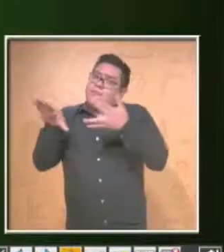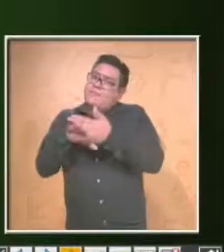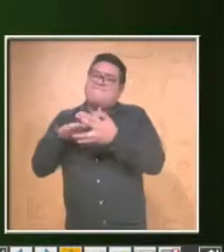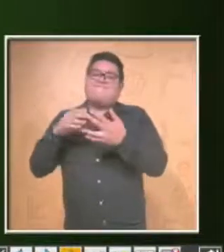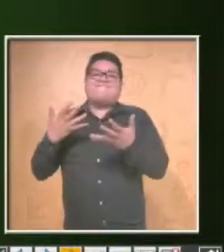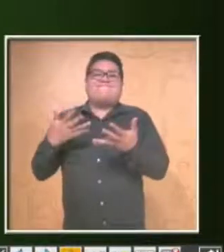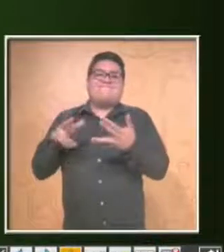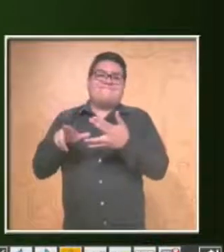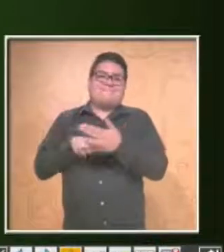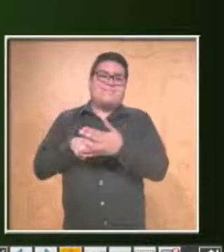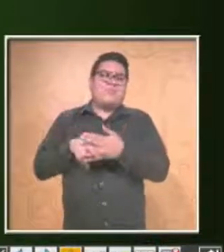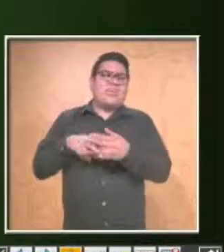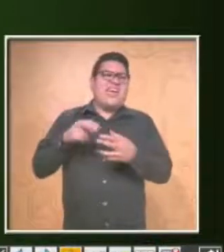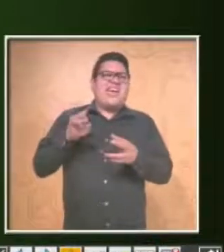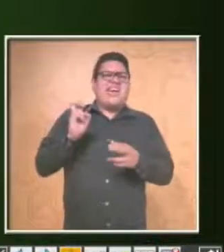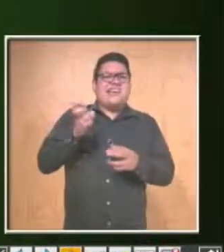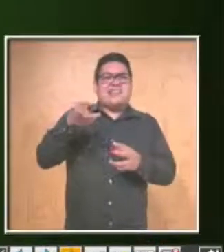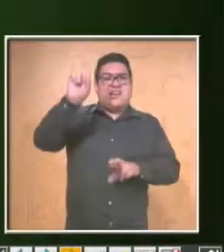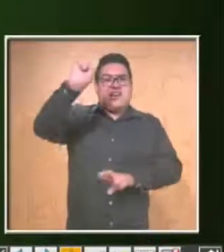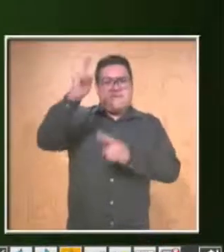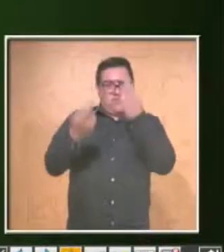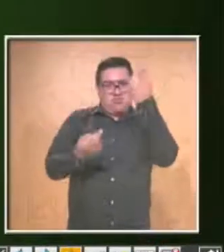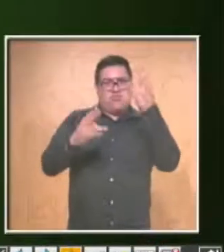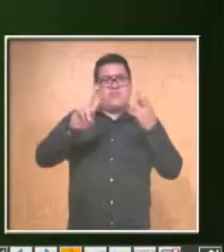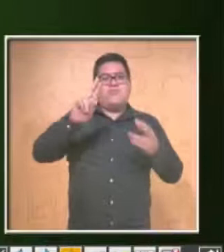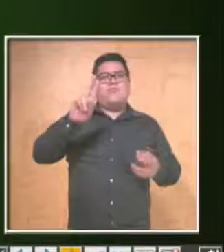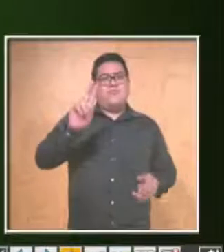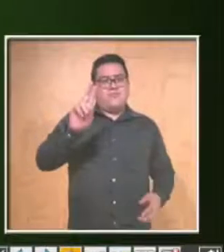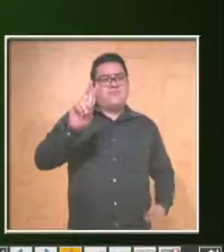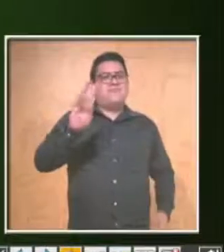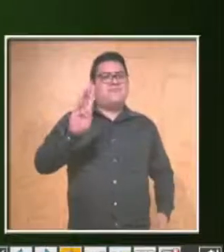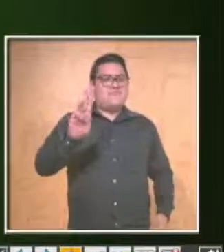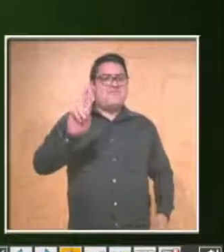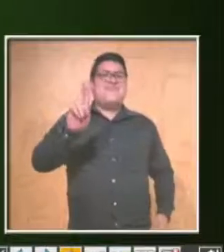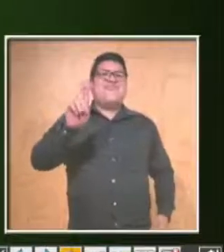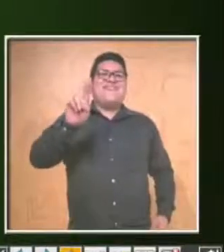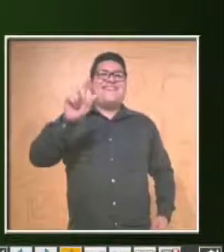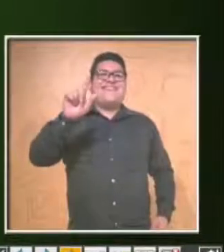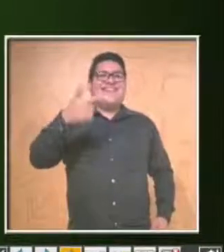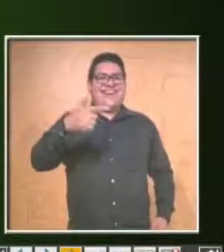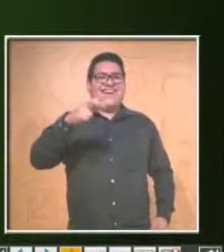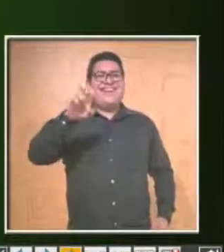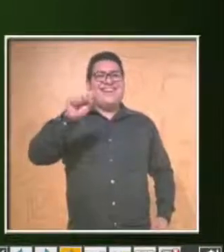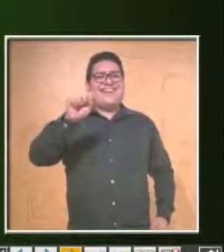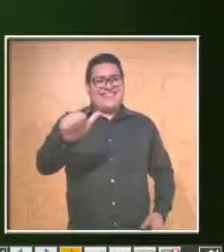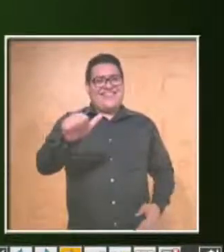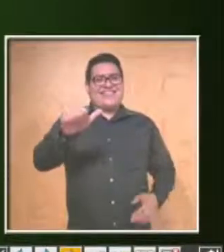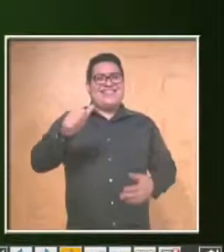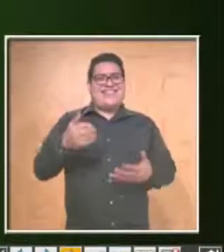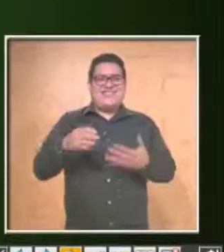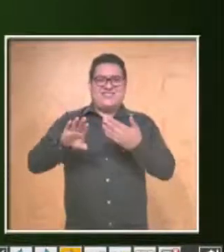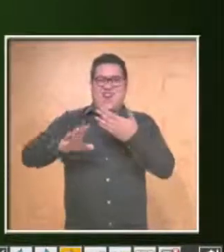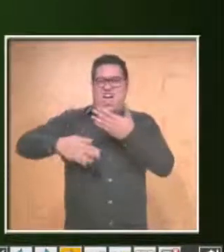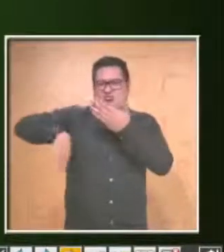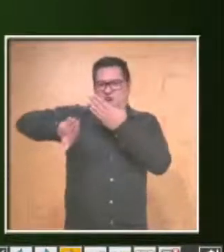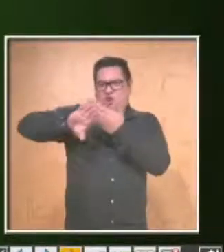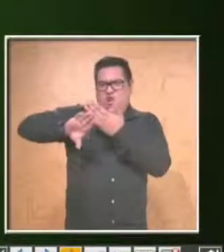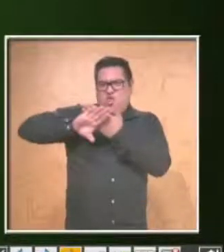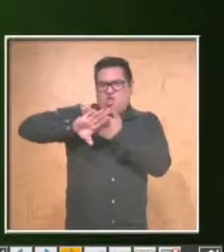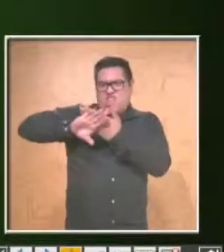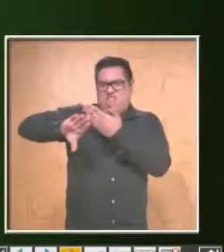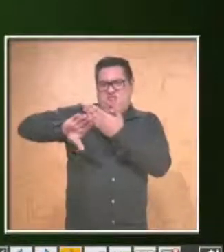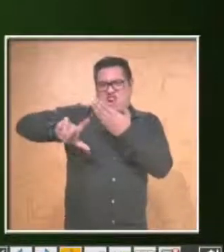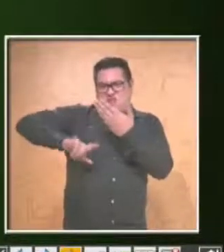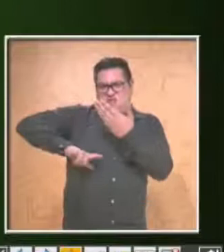Esta revolución burguesa hace que nos demos cuenta que es una reacción contra el absolutismo. Esas